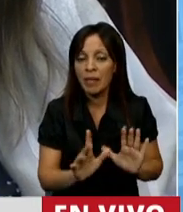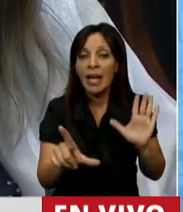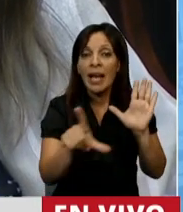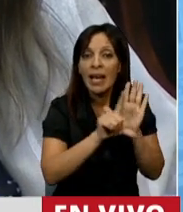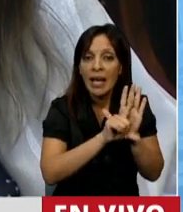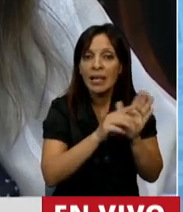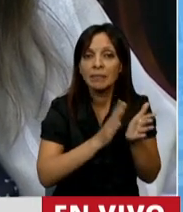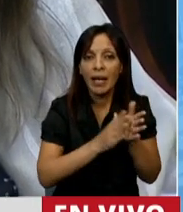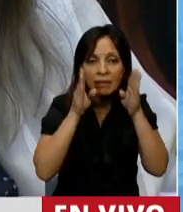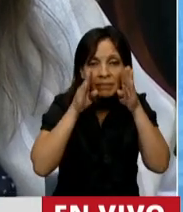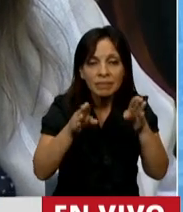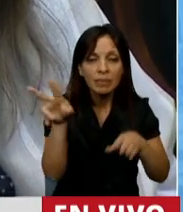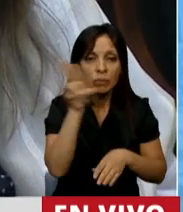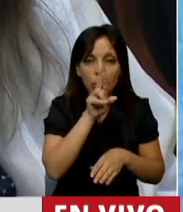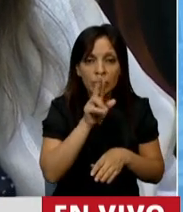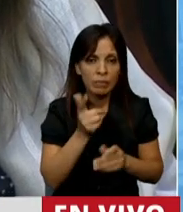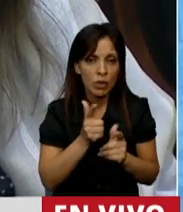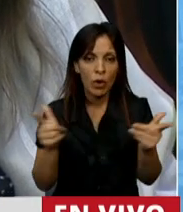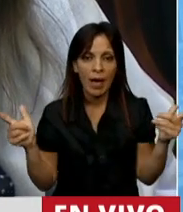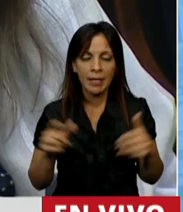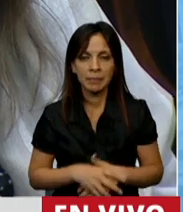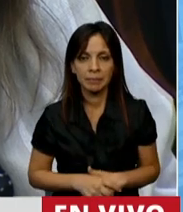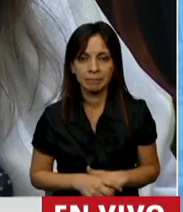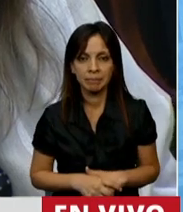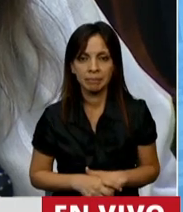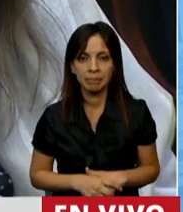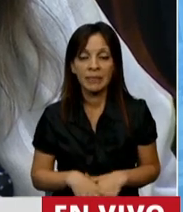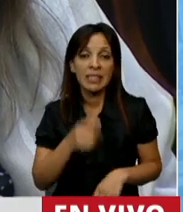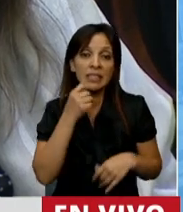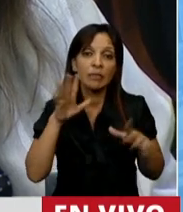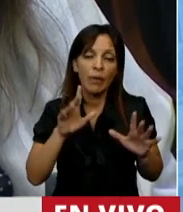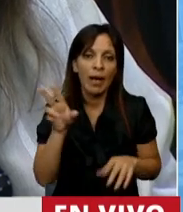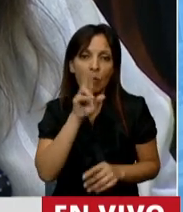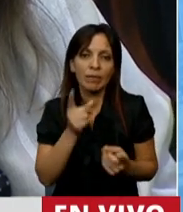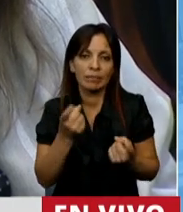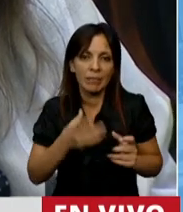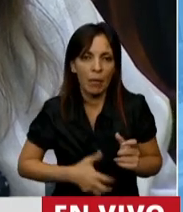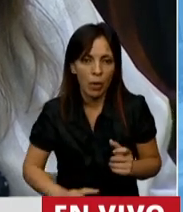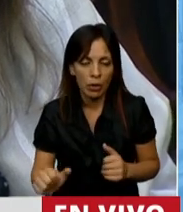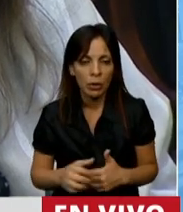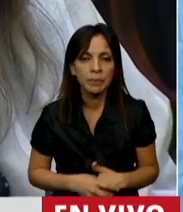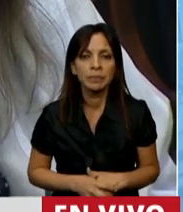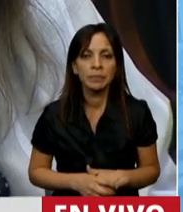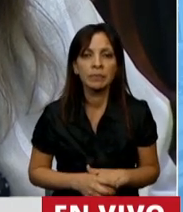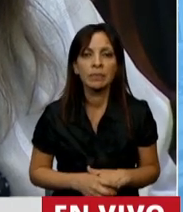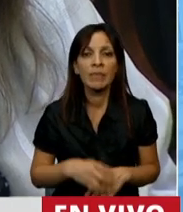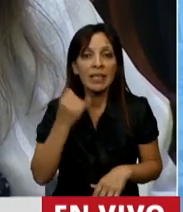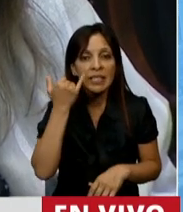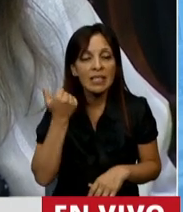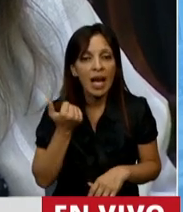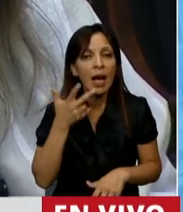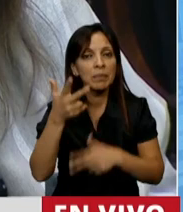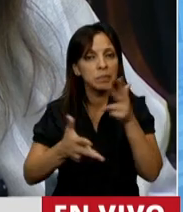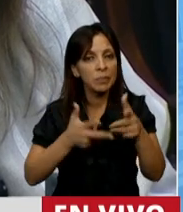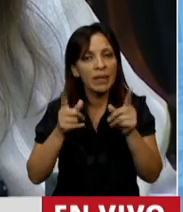las mujeres, un Estado presente ante las mujeres ante estas situaciones. Y en esto está, ya se ha mencionado,